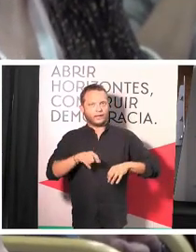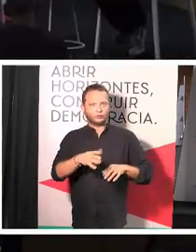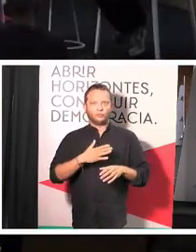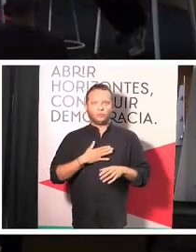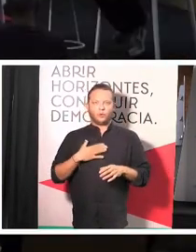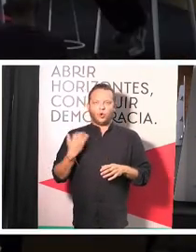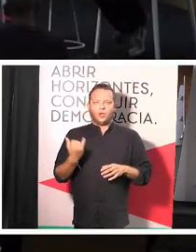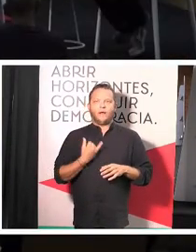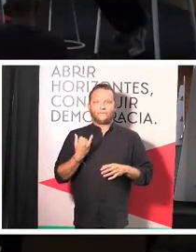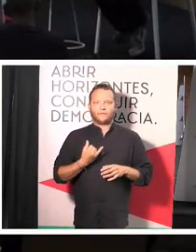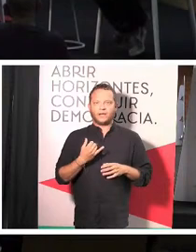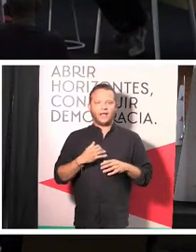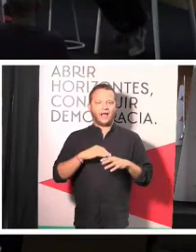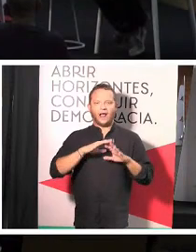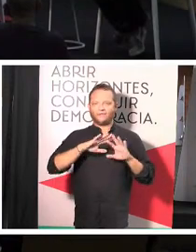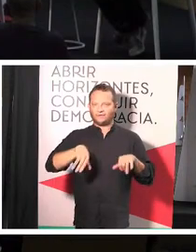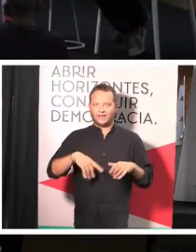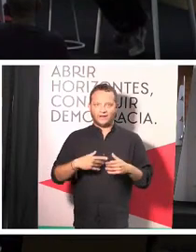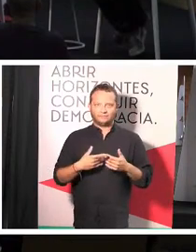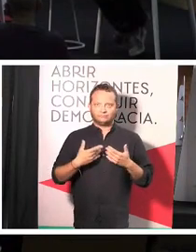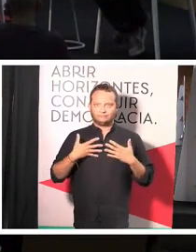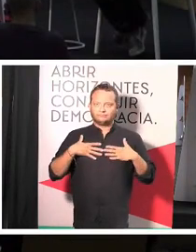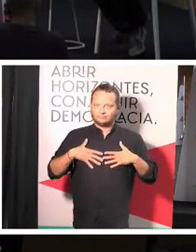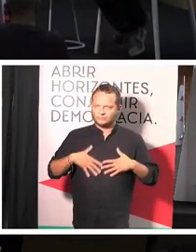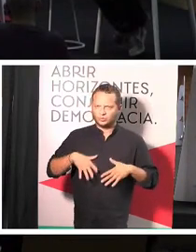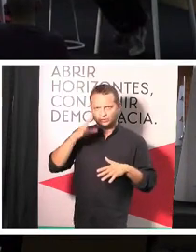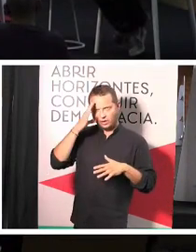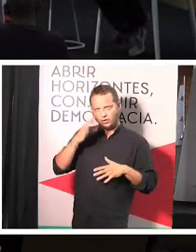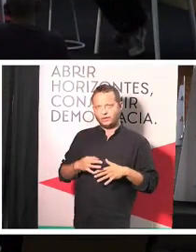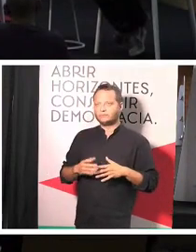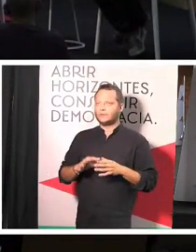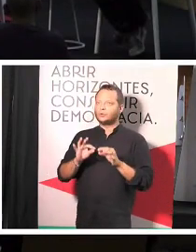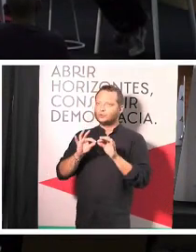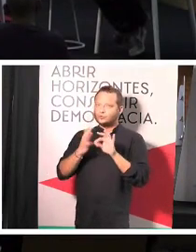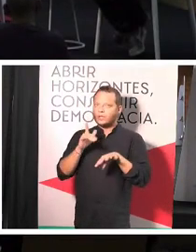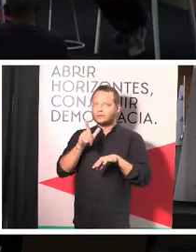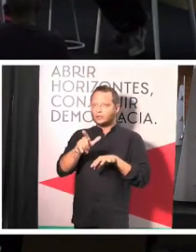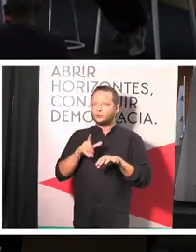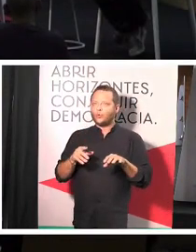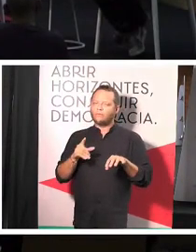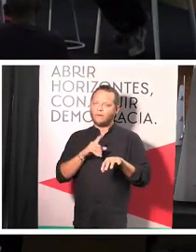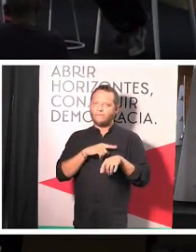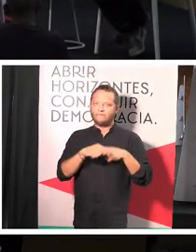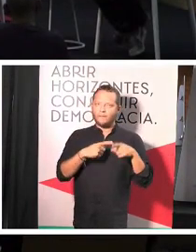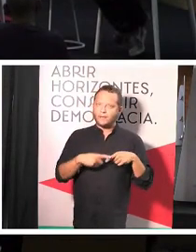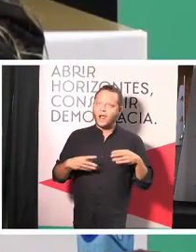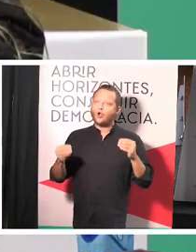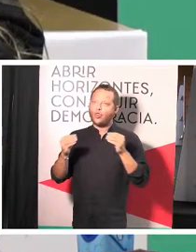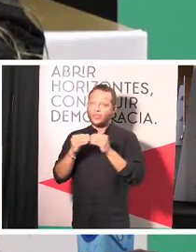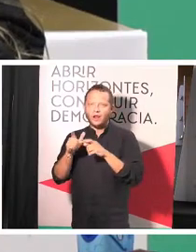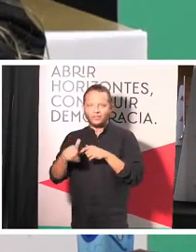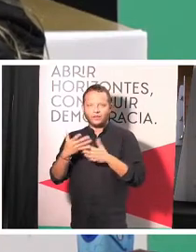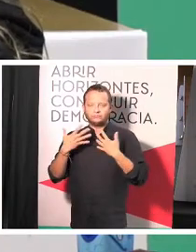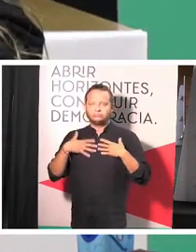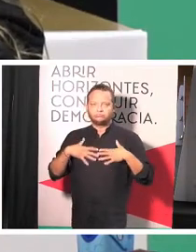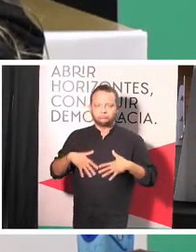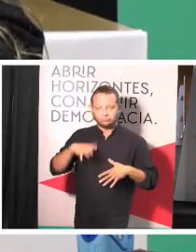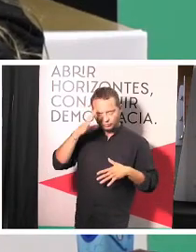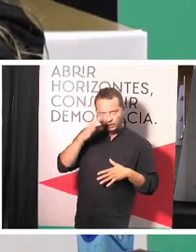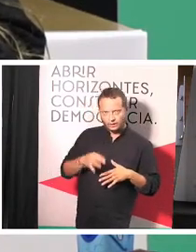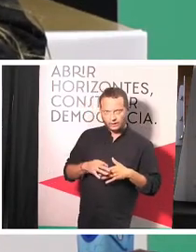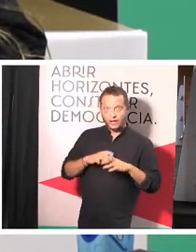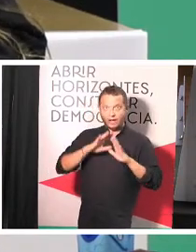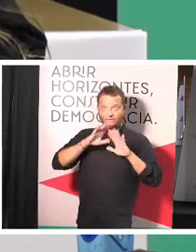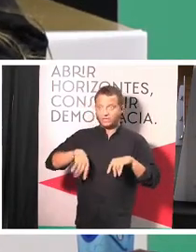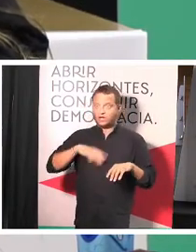propio jefe termina calando, realmente el eres afortunada porque tienes conciliación familiar termina calando, finalmente